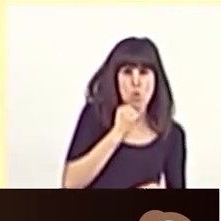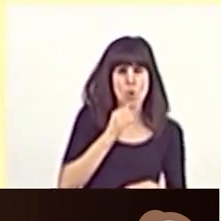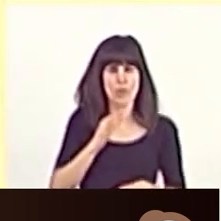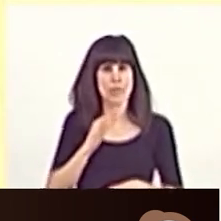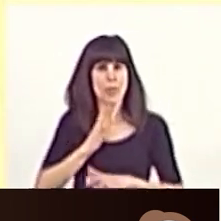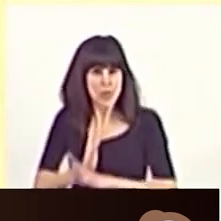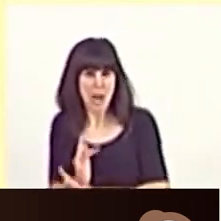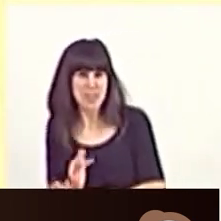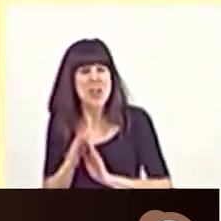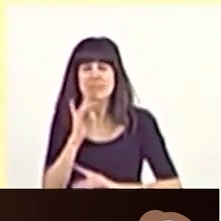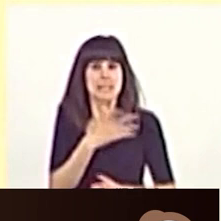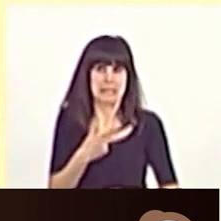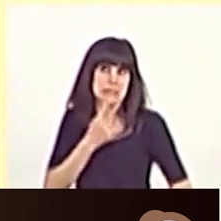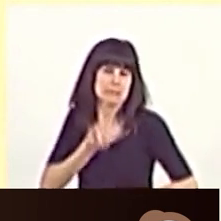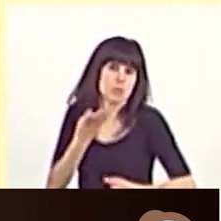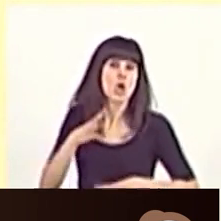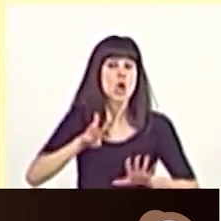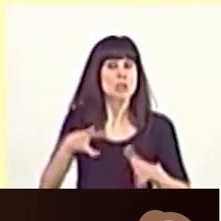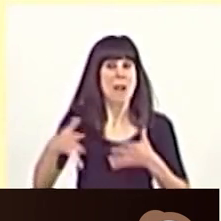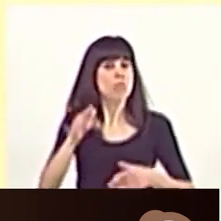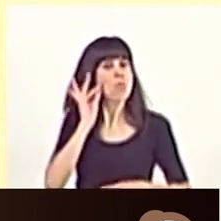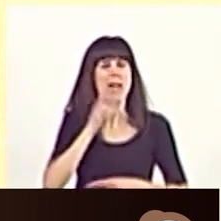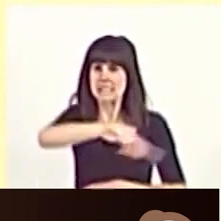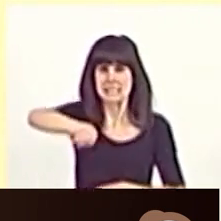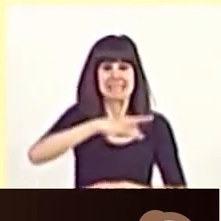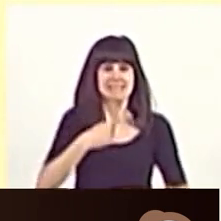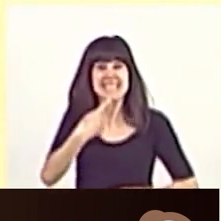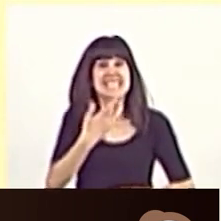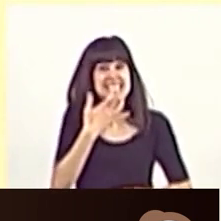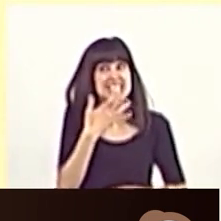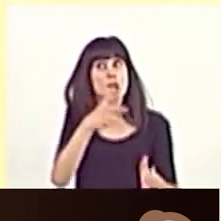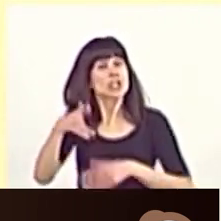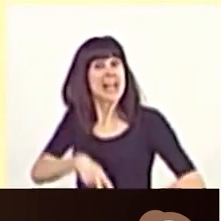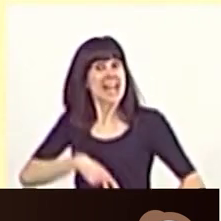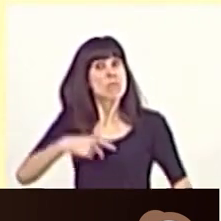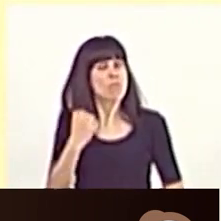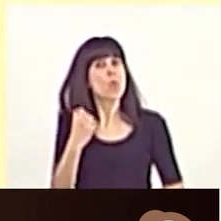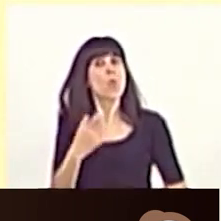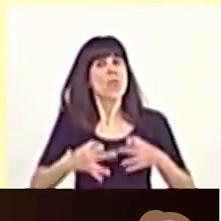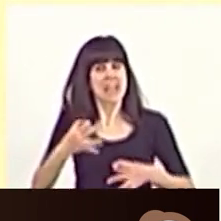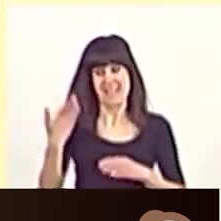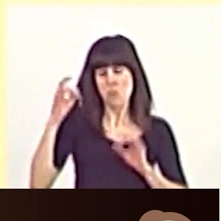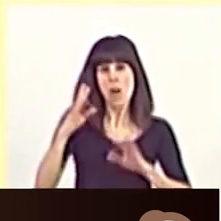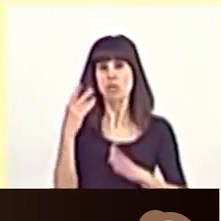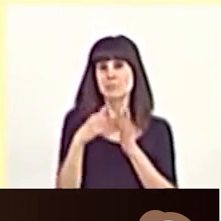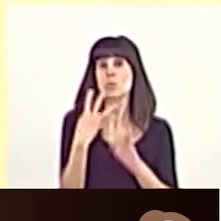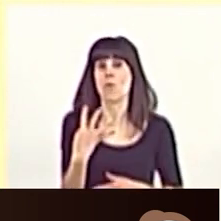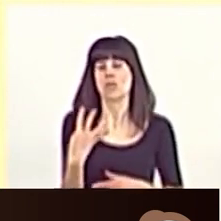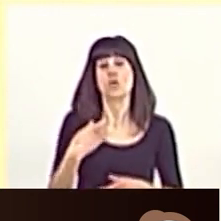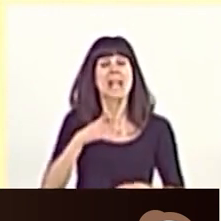del 21, es decir, con lo cual lo metieron corriendo y deprisa, y las prisas nunca son buenas para nada, Carlos, y menos para